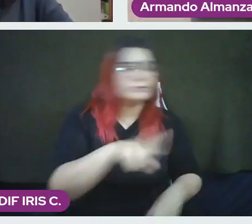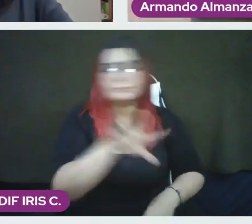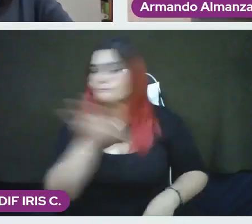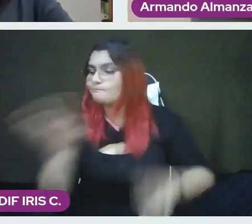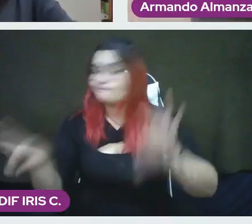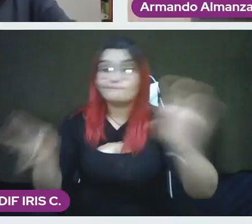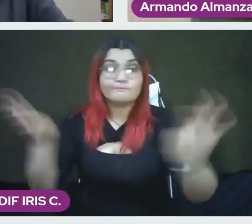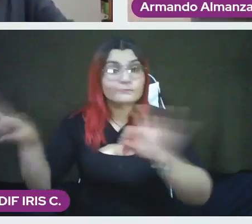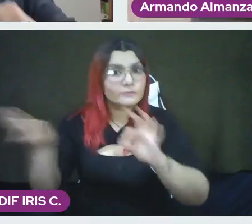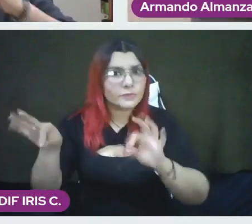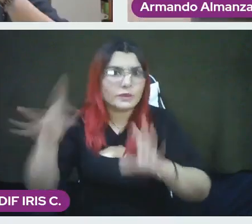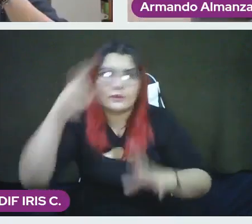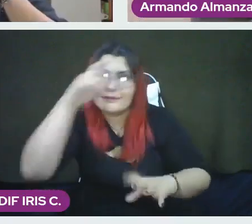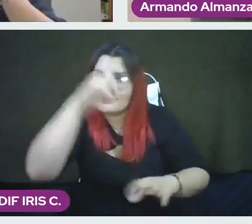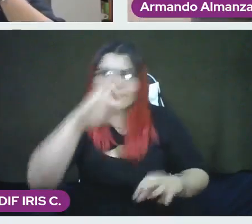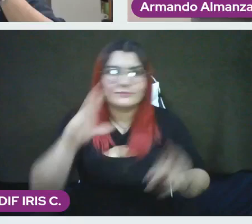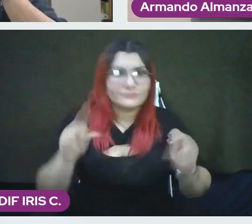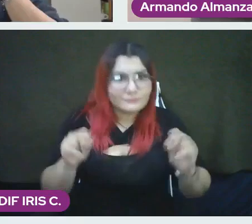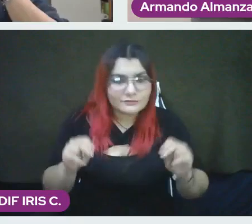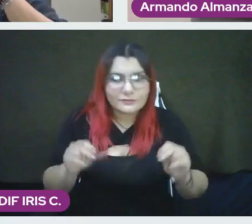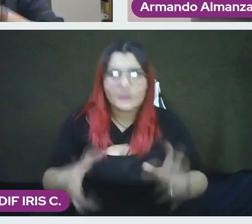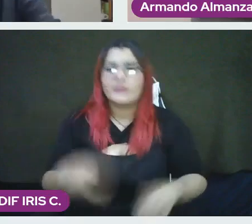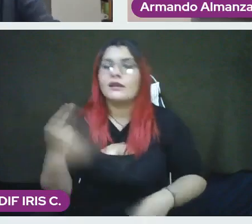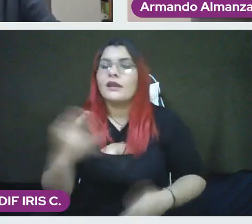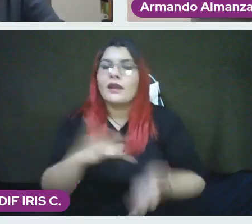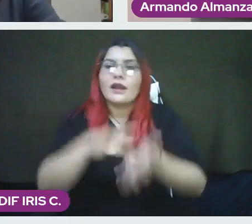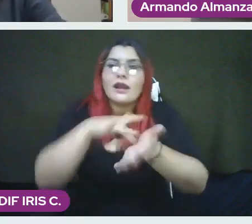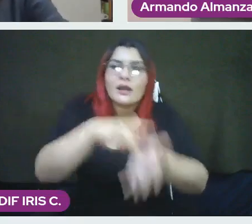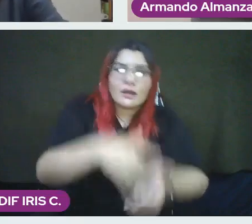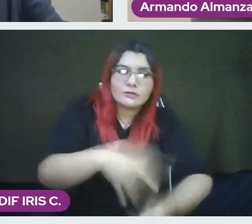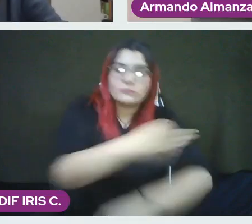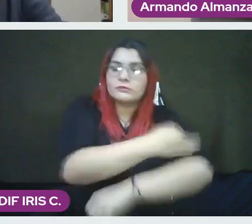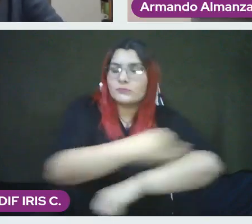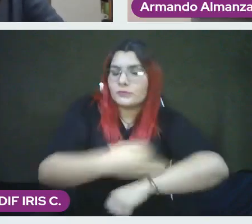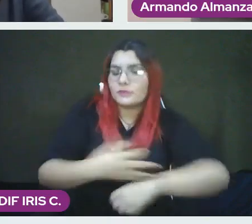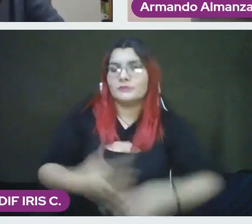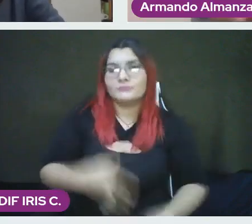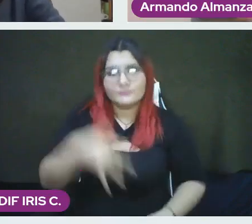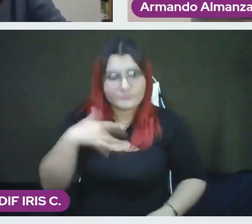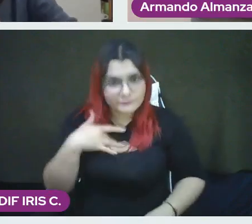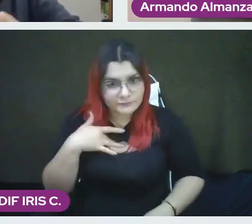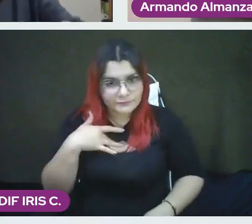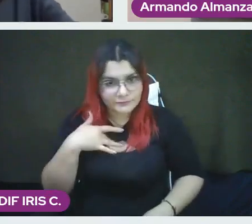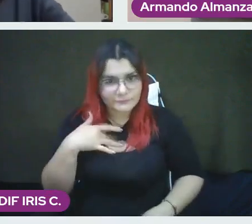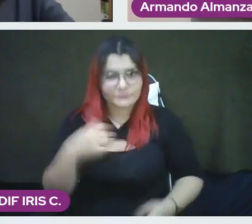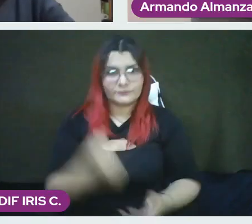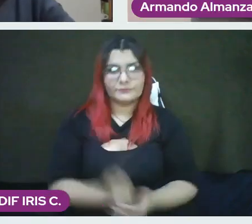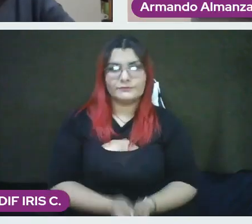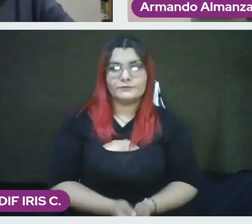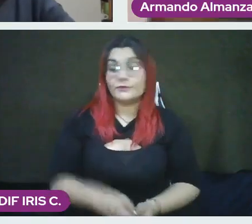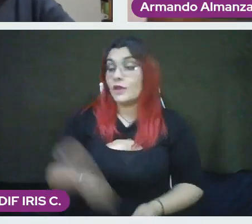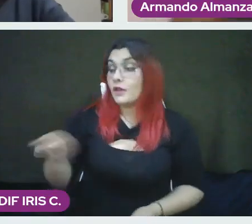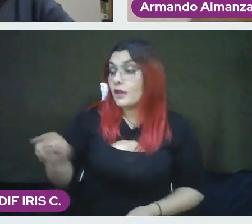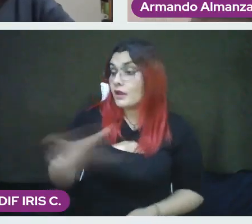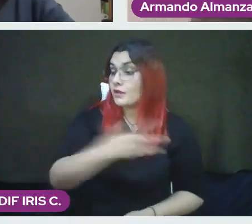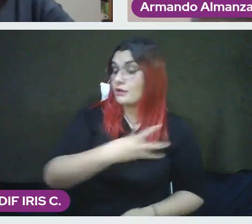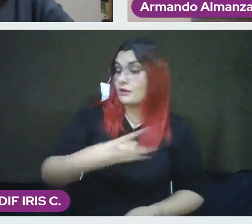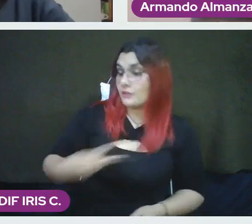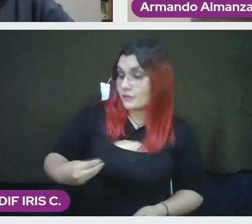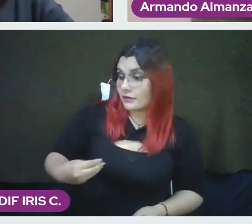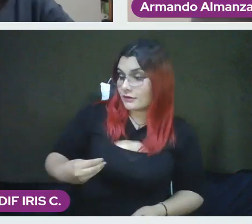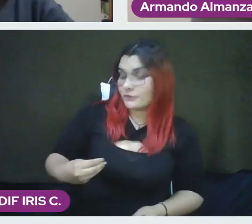Y entonces yo necesito primero que nada hacer lo necesario para que mi hijo se